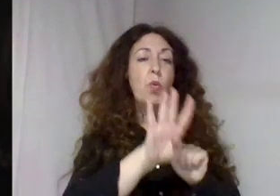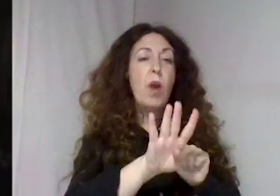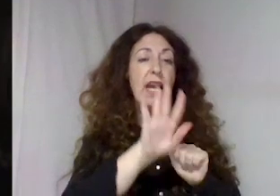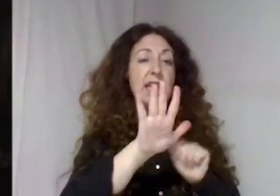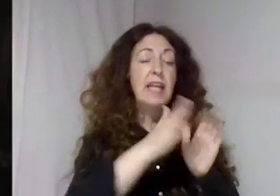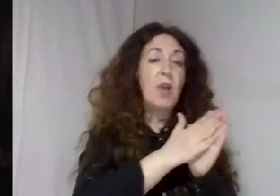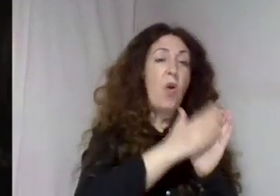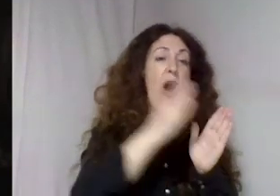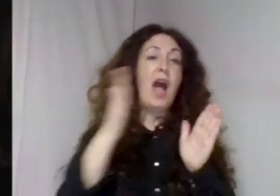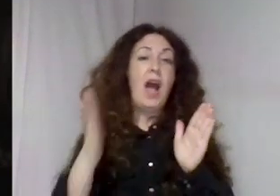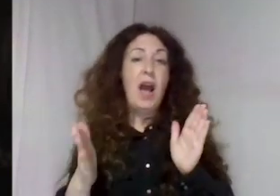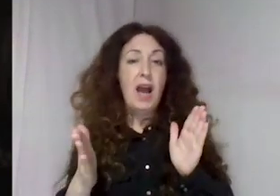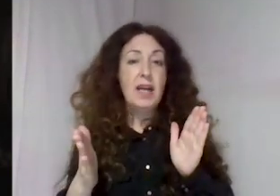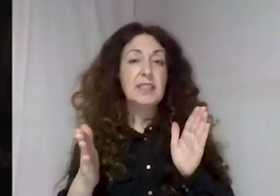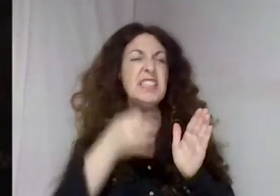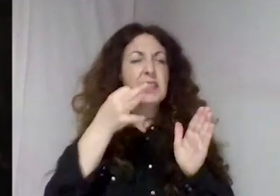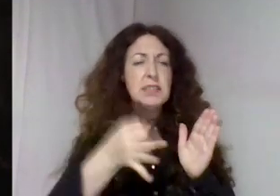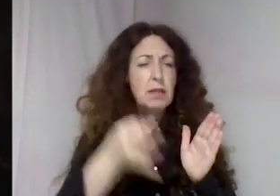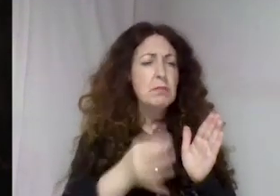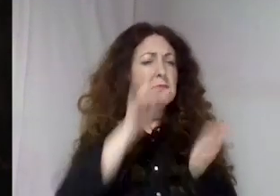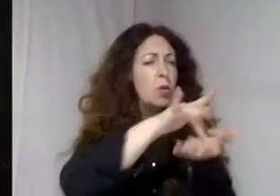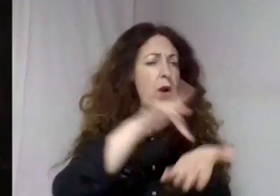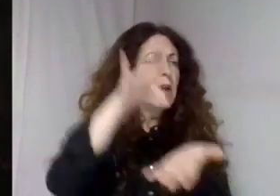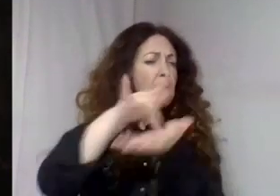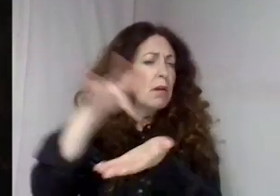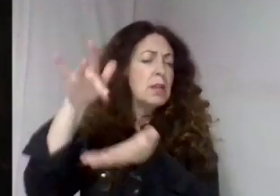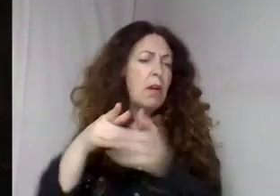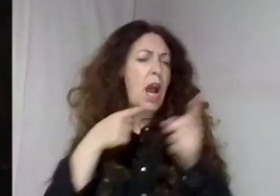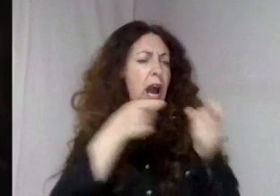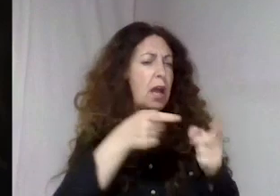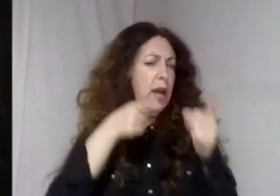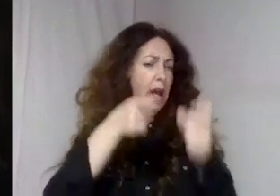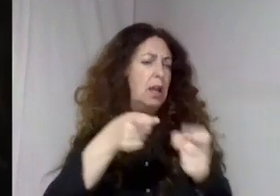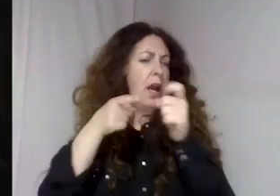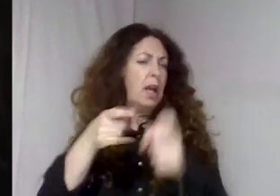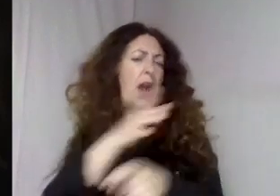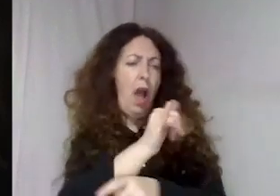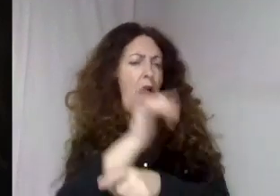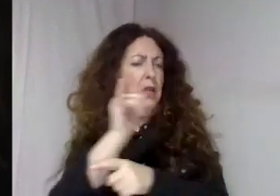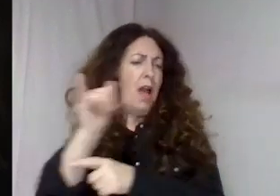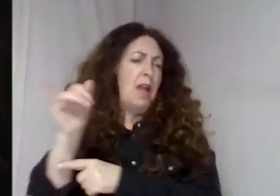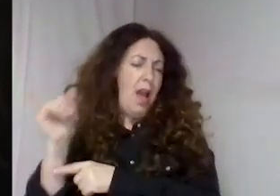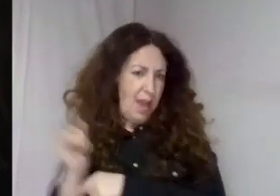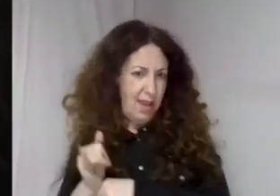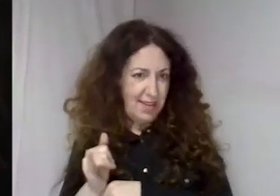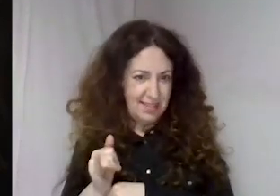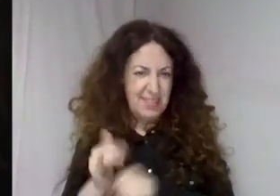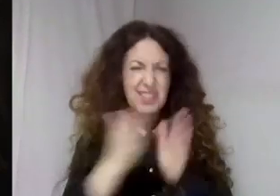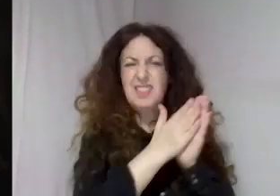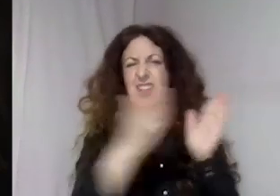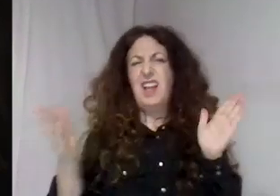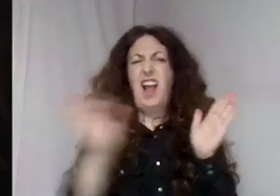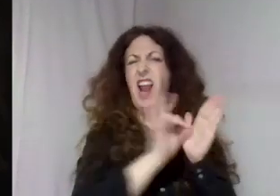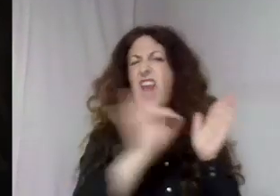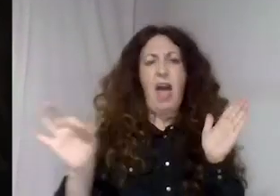desde 1945 hasta ahora. Si analizas, no ha habido año que no había habido una guerra y bastante destructiva, ¿no? O sea,